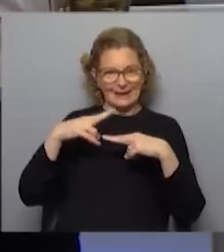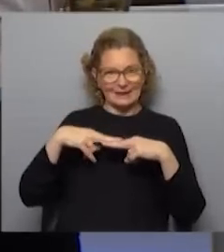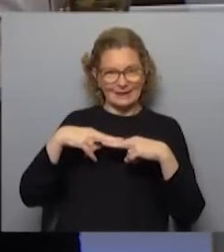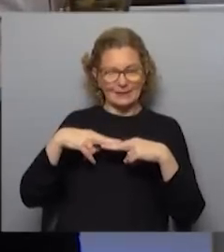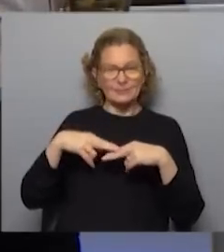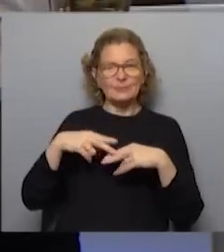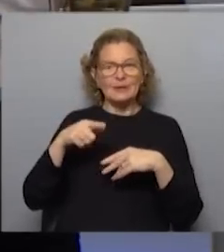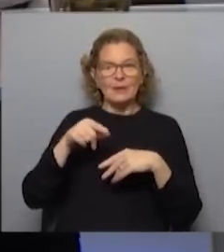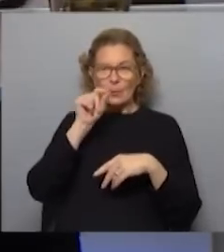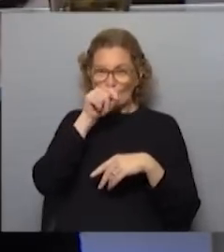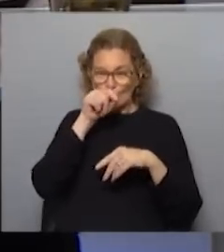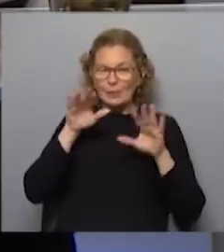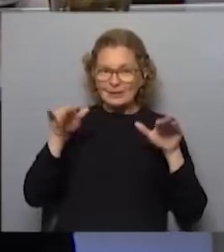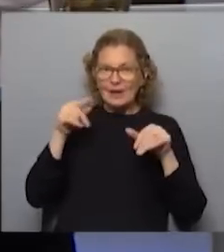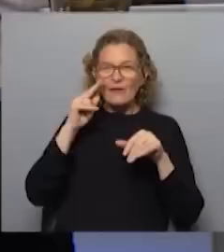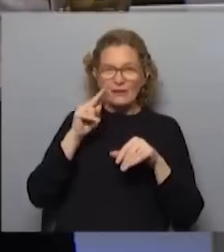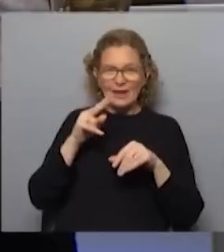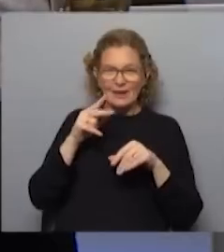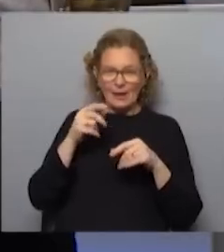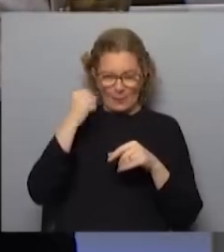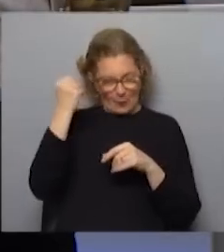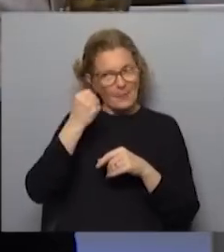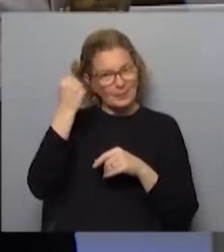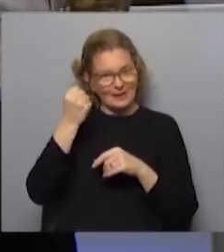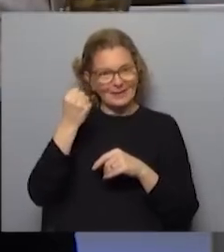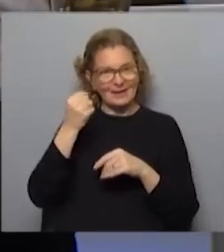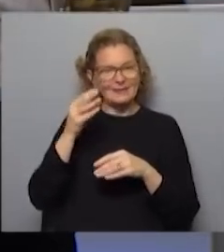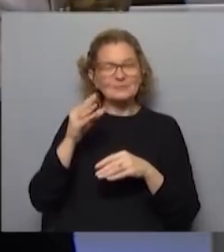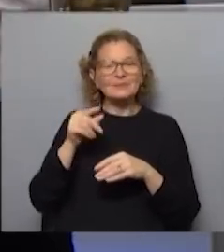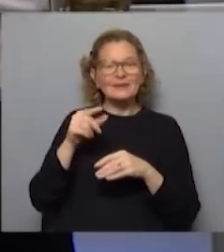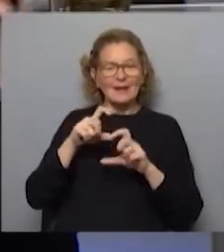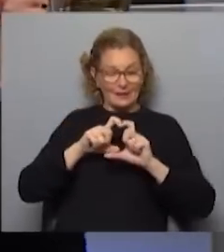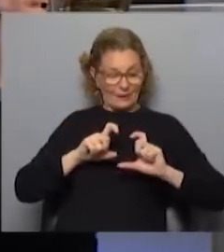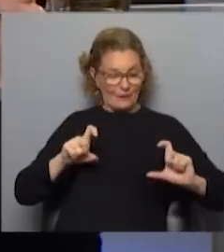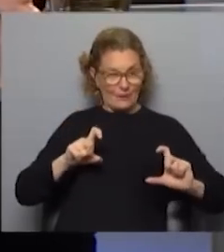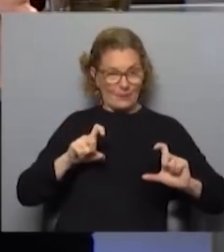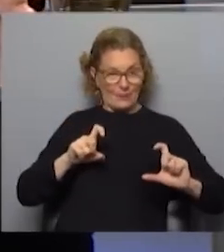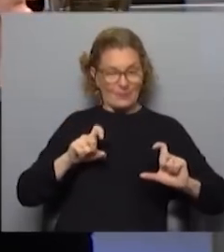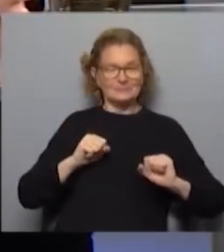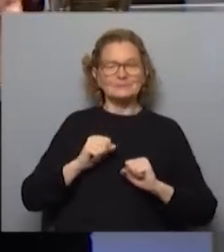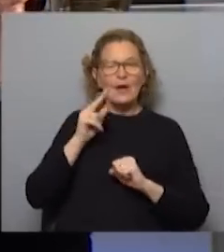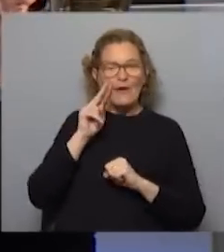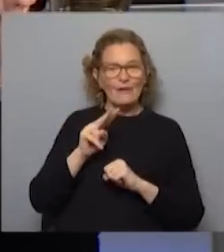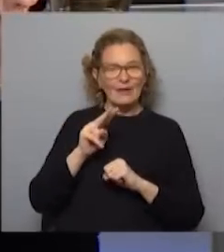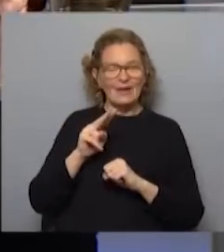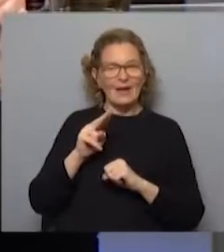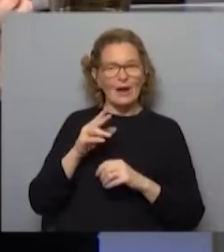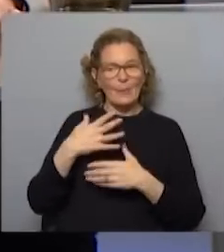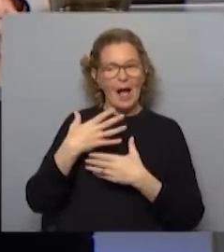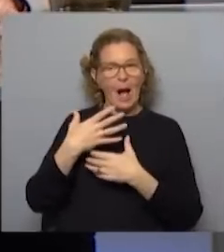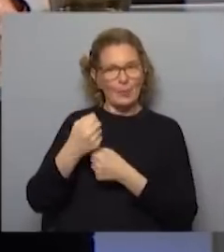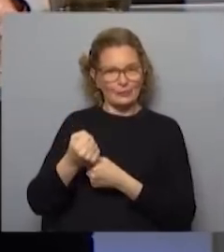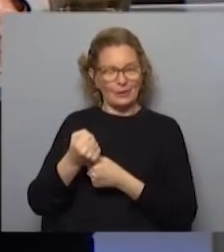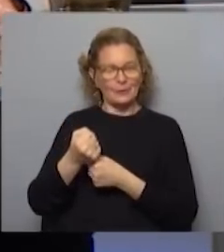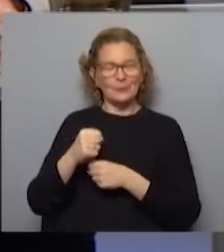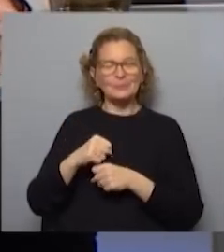ave que habla por Twitter el ave que dice cosas importantes estamos en arroba la letra chicatv o con el hashtag la